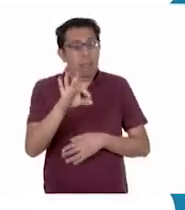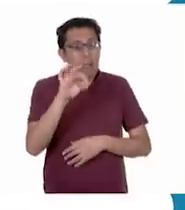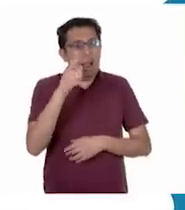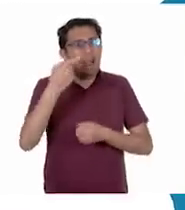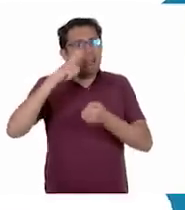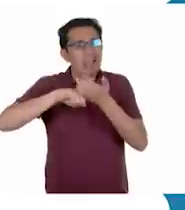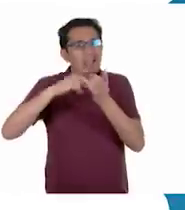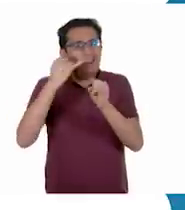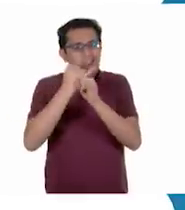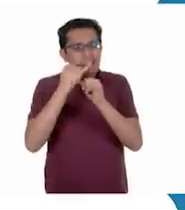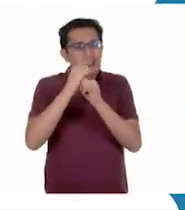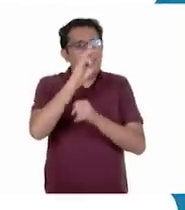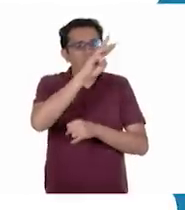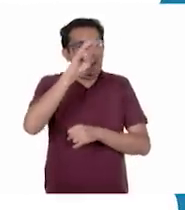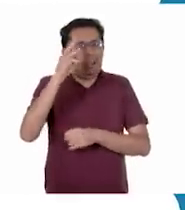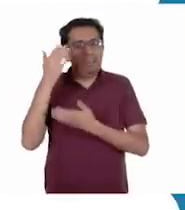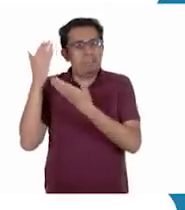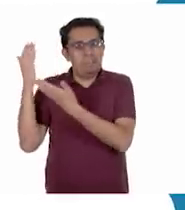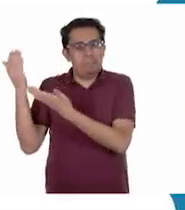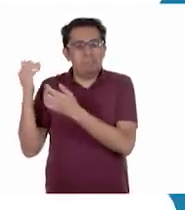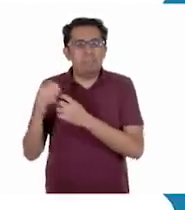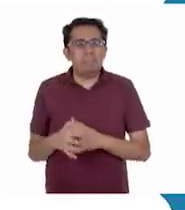página